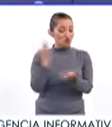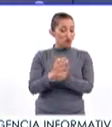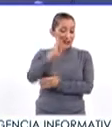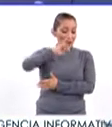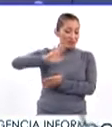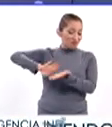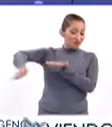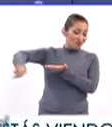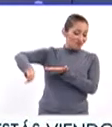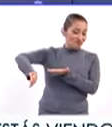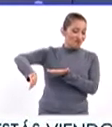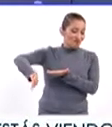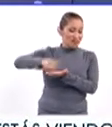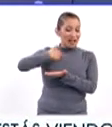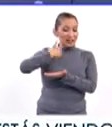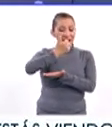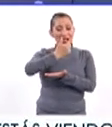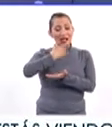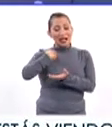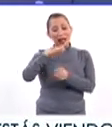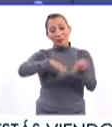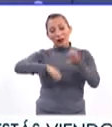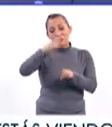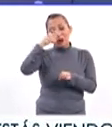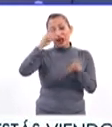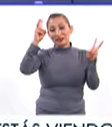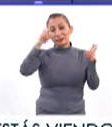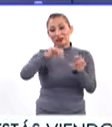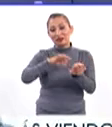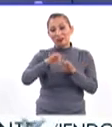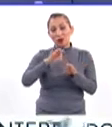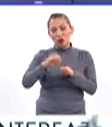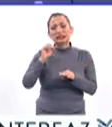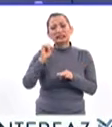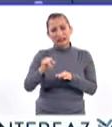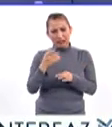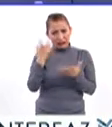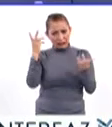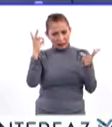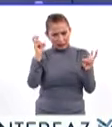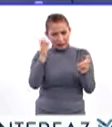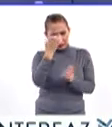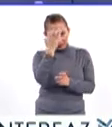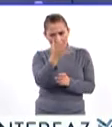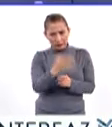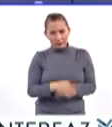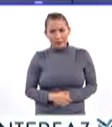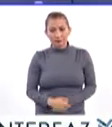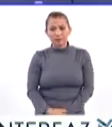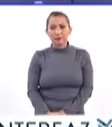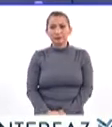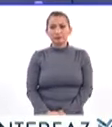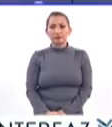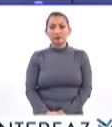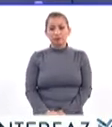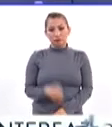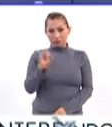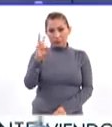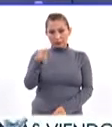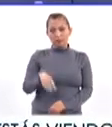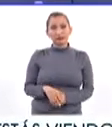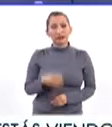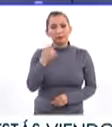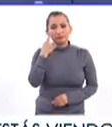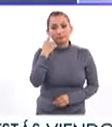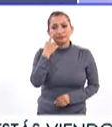jefes no hablen a los empleados para cuestiones laborales. Es decir, sí estamos hablando de temas serios a nivel tecnológico. Ah, sí, claro.